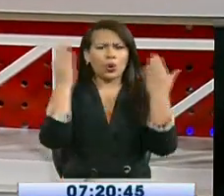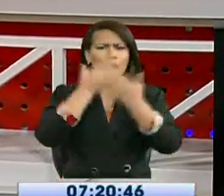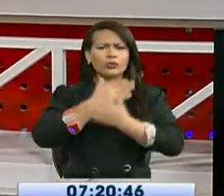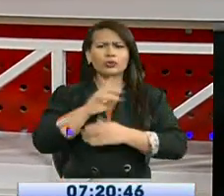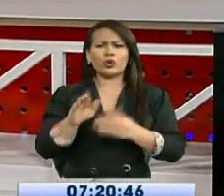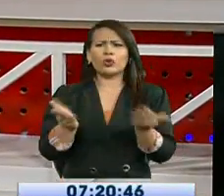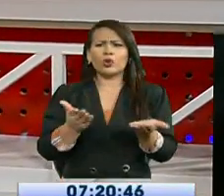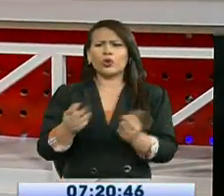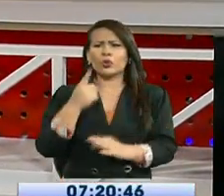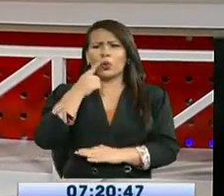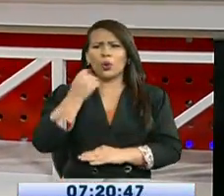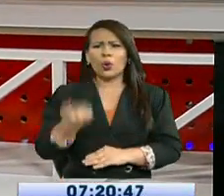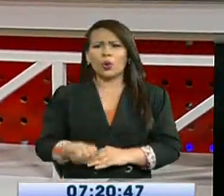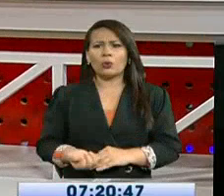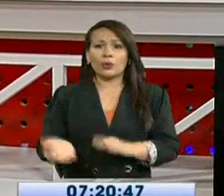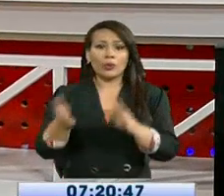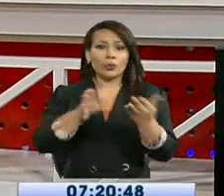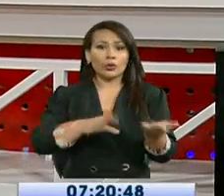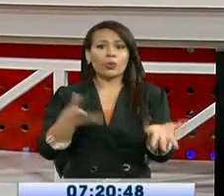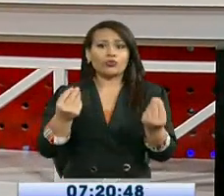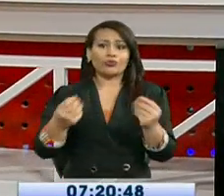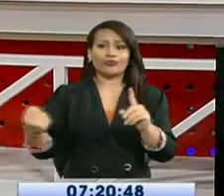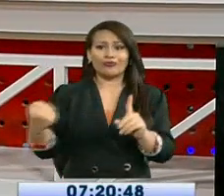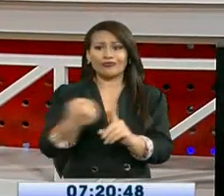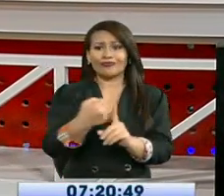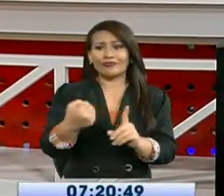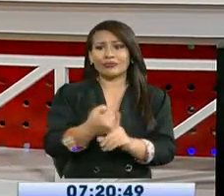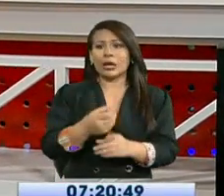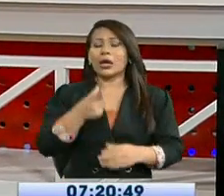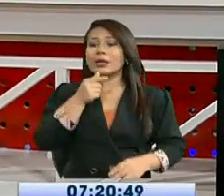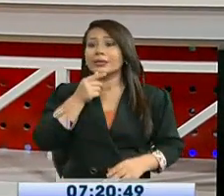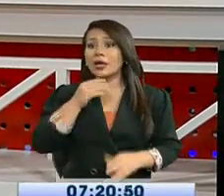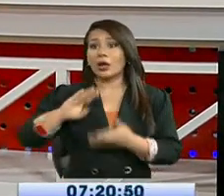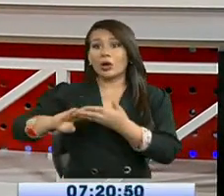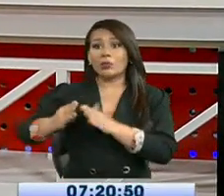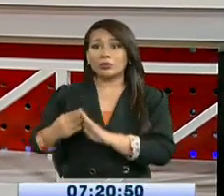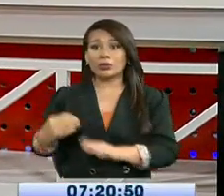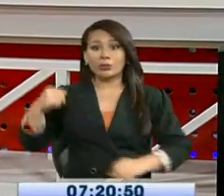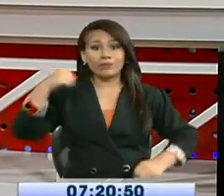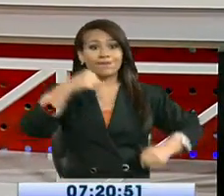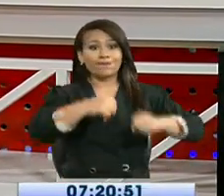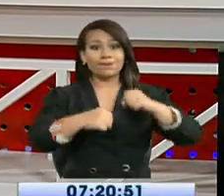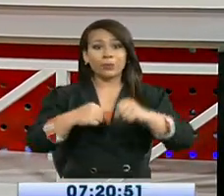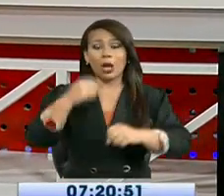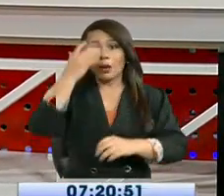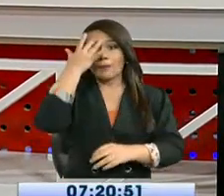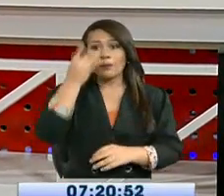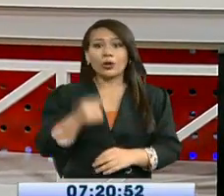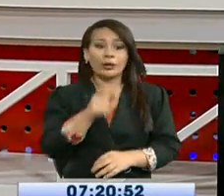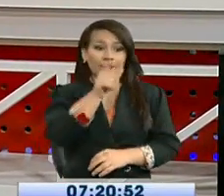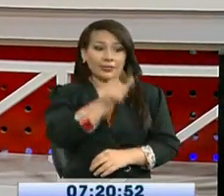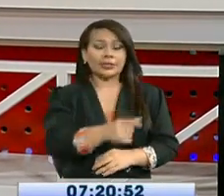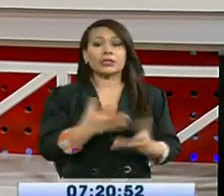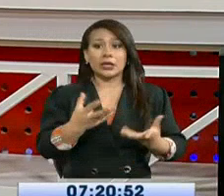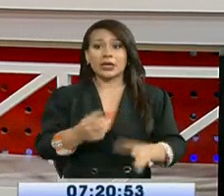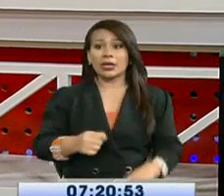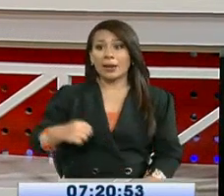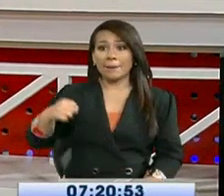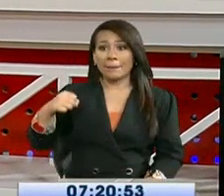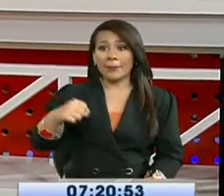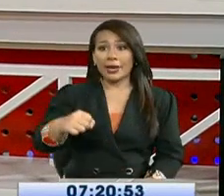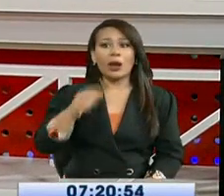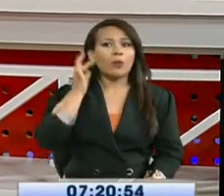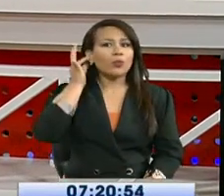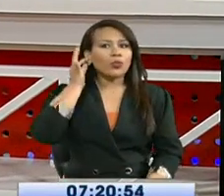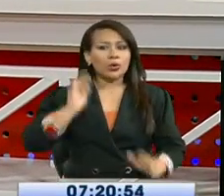hombre murió tras ser golpeado. Aparentemente la comunidad lo linchó porque pretendía agredir a una mujer